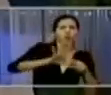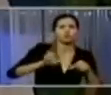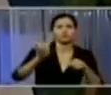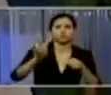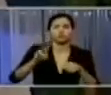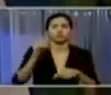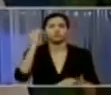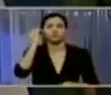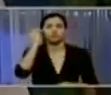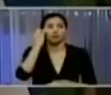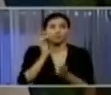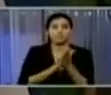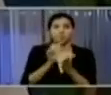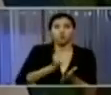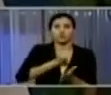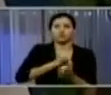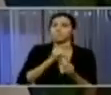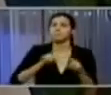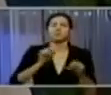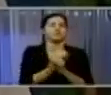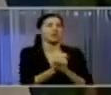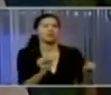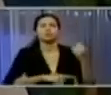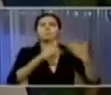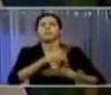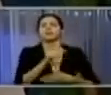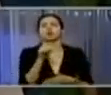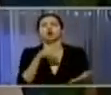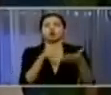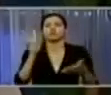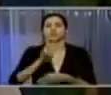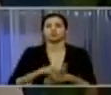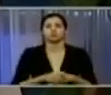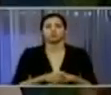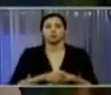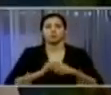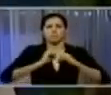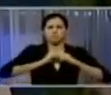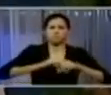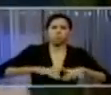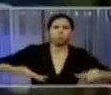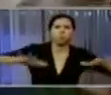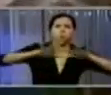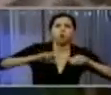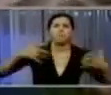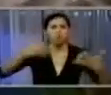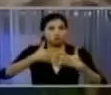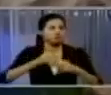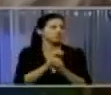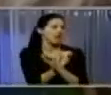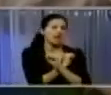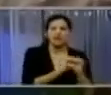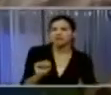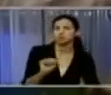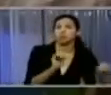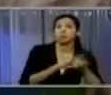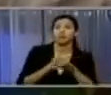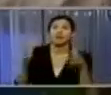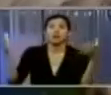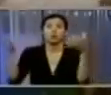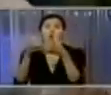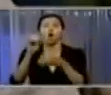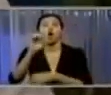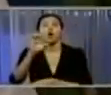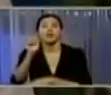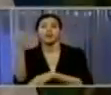decir, han fracasado en su plan de llenar de violencia a Venezuela estos días mientras se desarrollaba la Asamblea de la